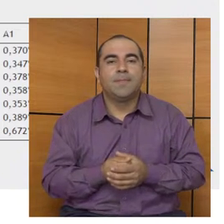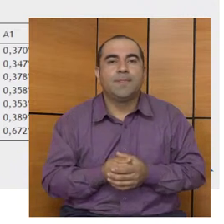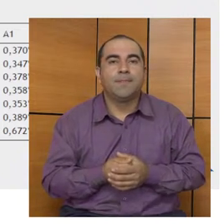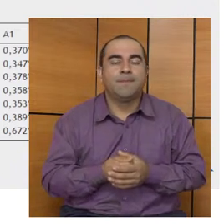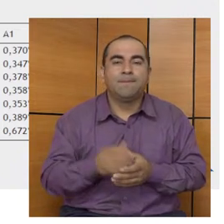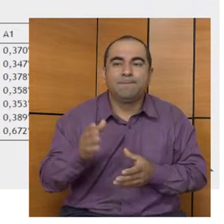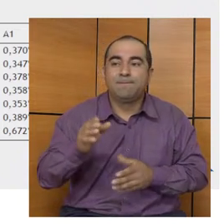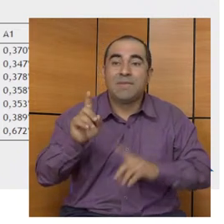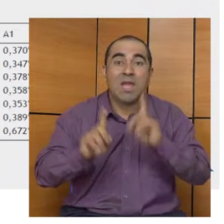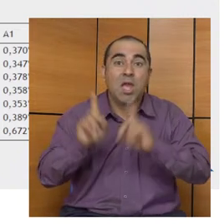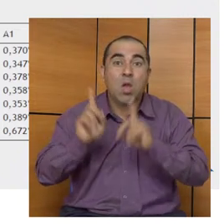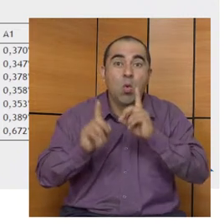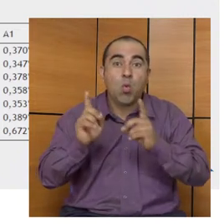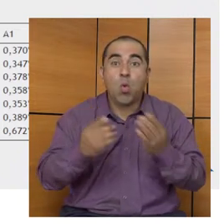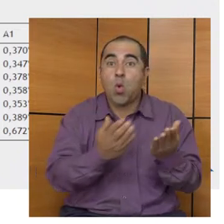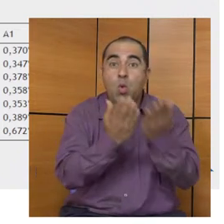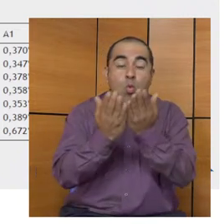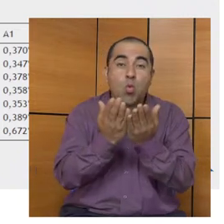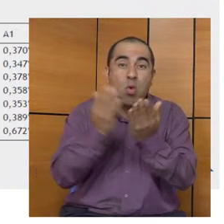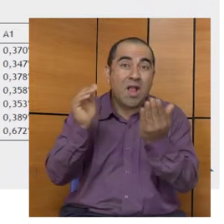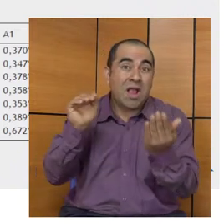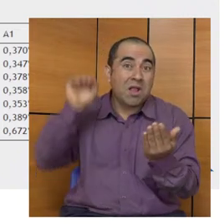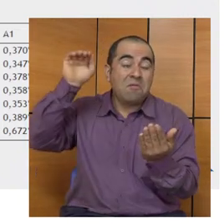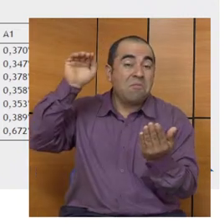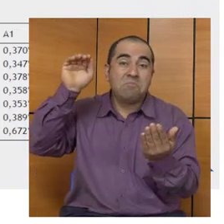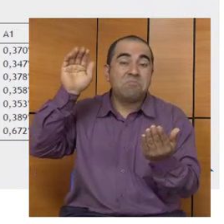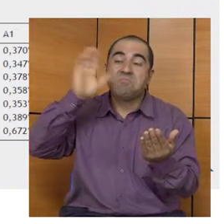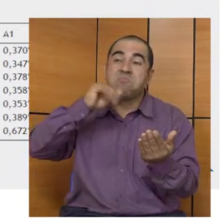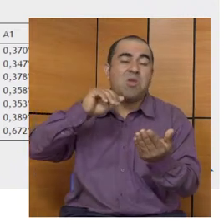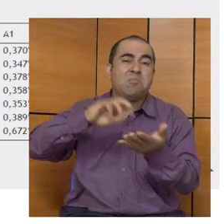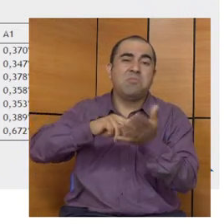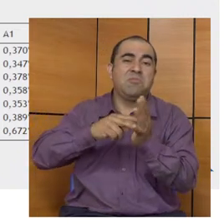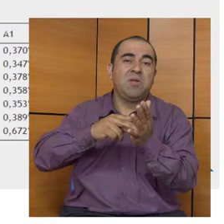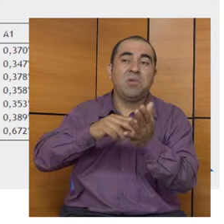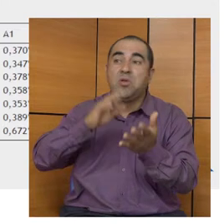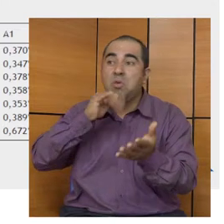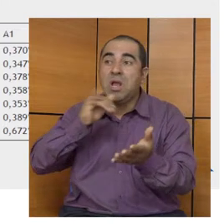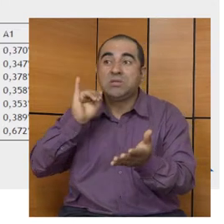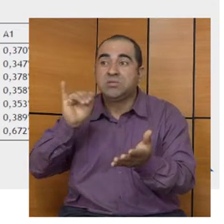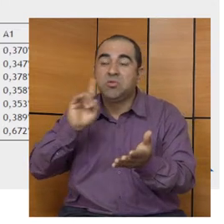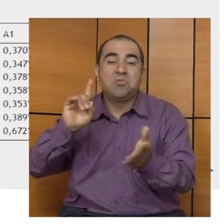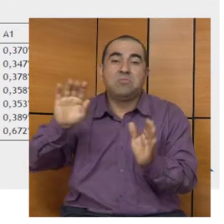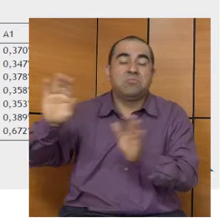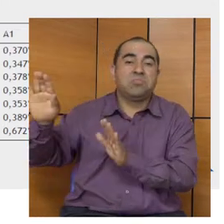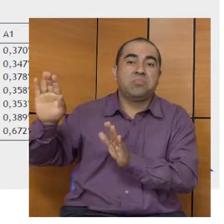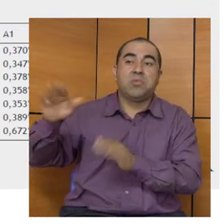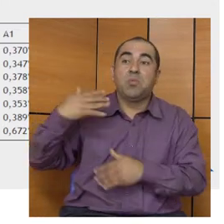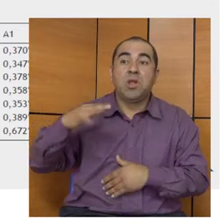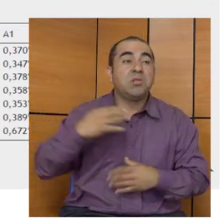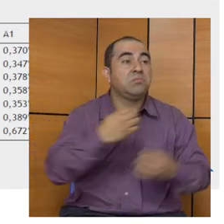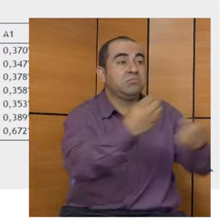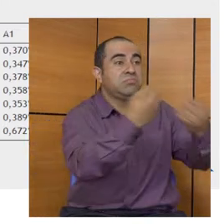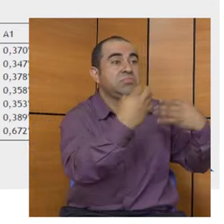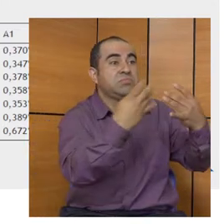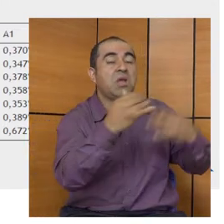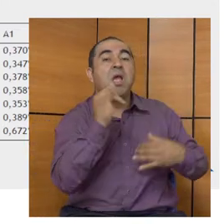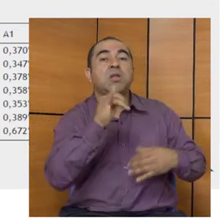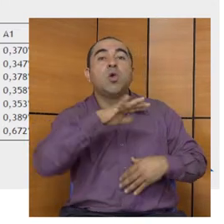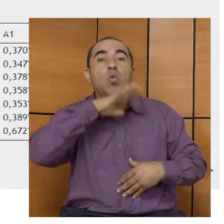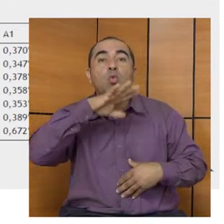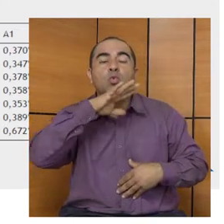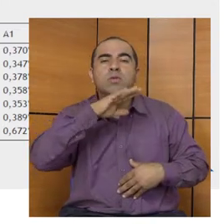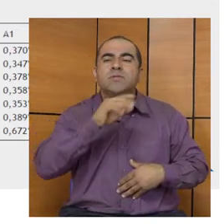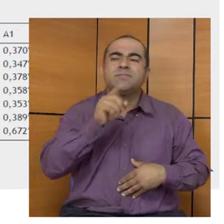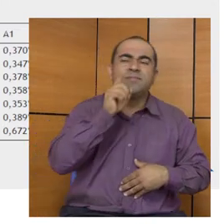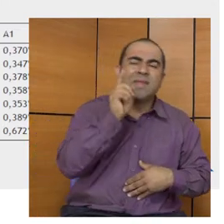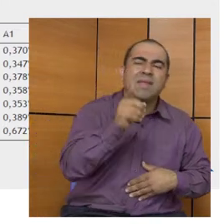El nivel de estudio no afectaba, ni tampoco la capacitación laboral. ¿Eso qué nos